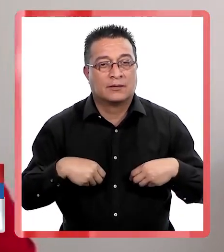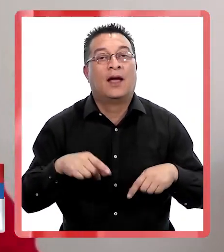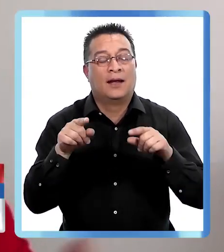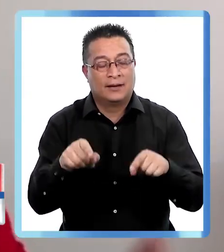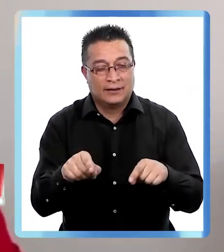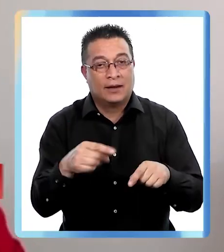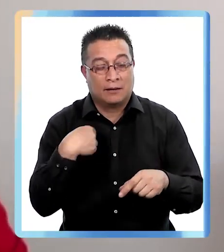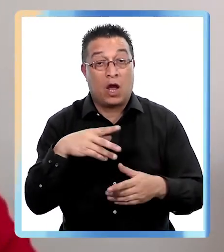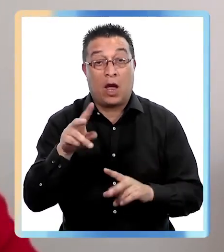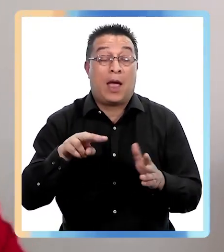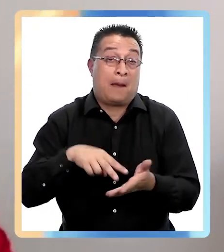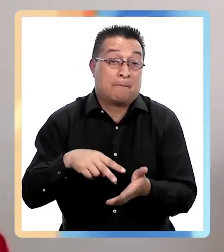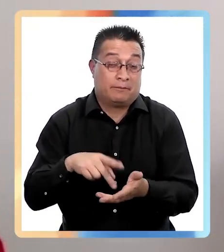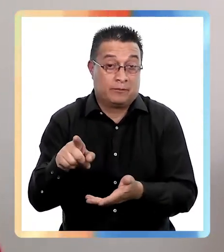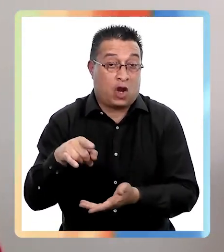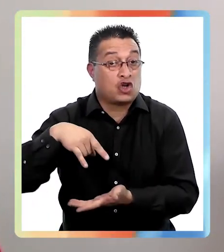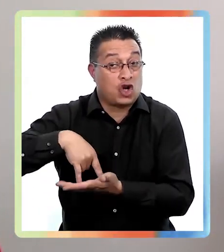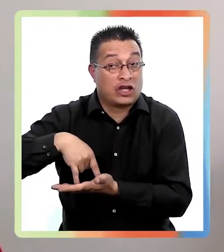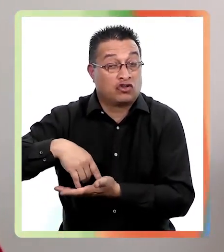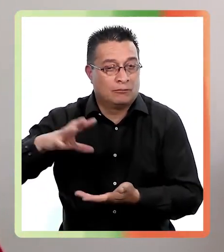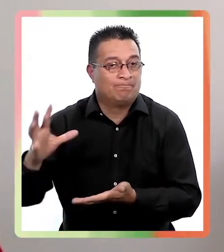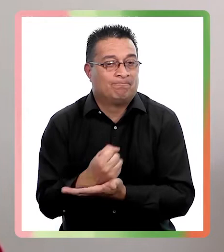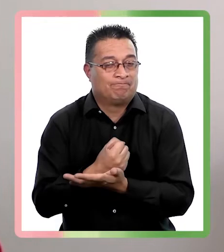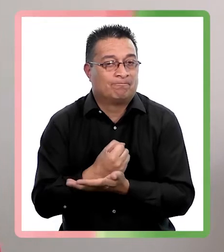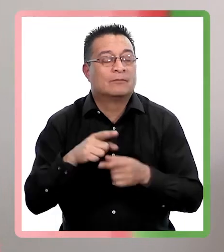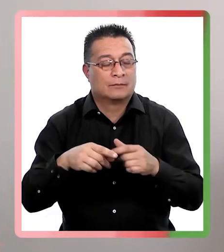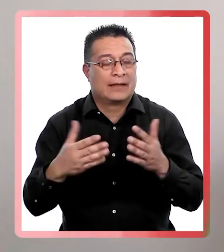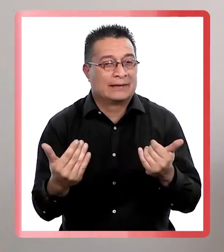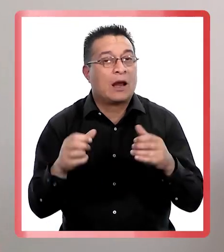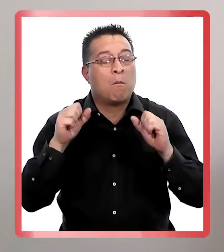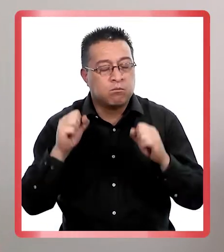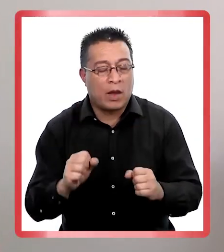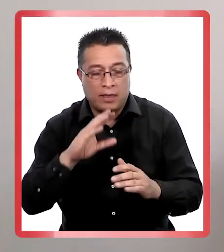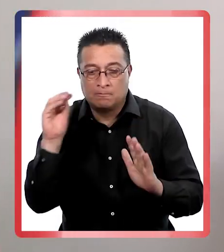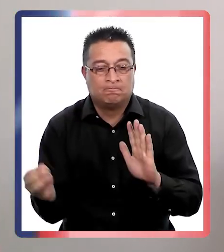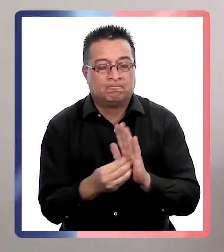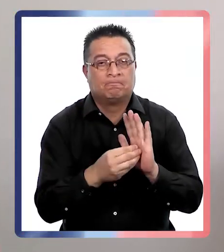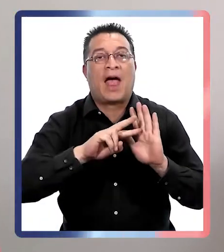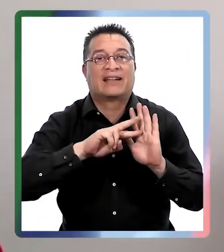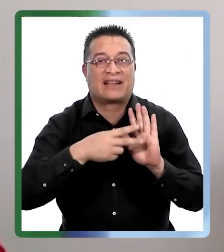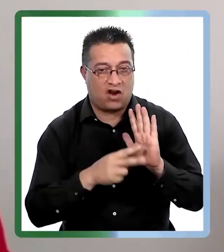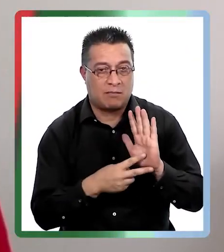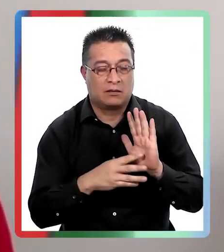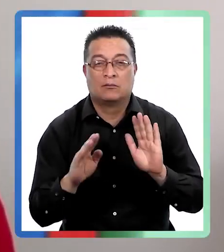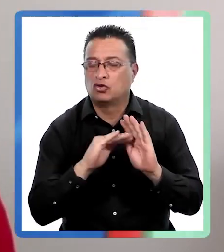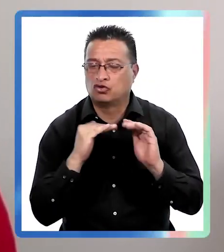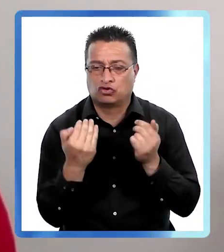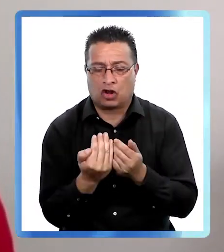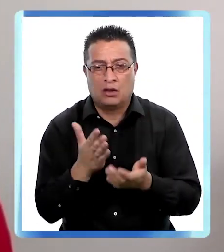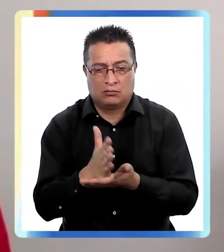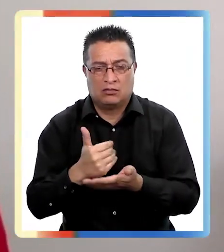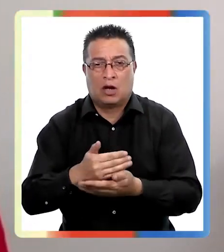esperamos que en el Congreso podamos llegar a los acuerdos necesarios para poder implementar esta reforma con todas las medidas